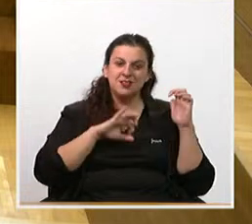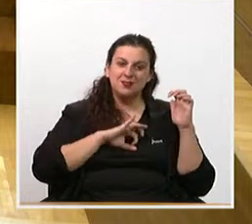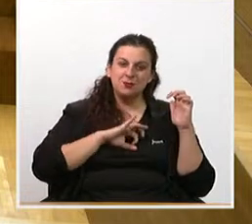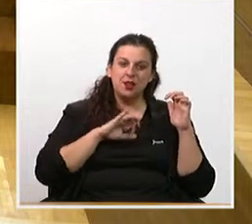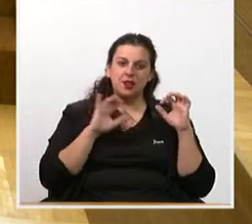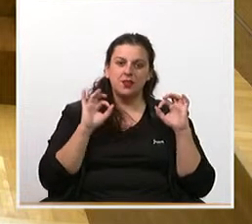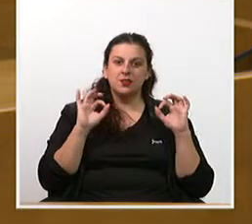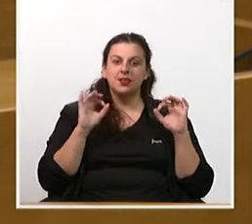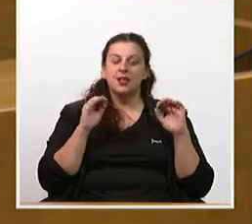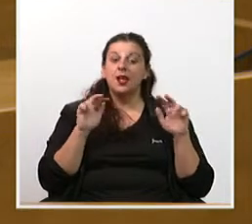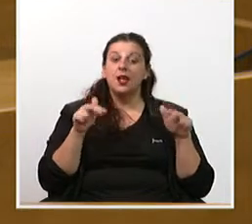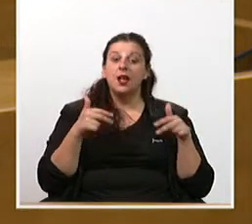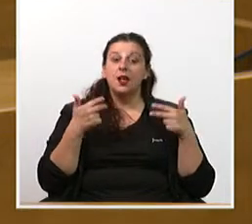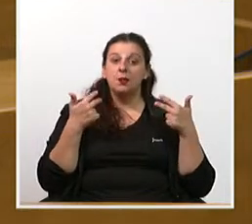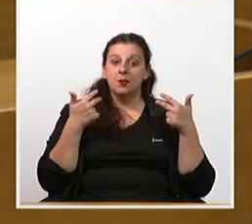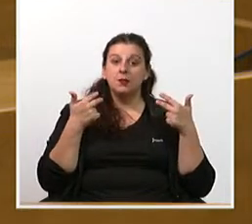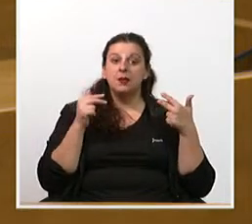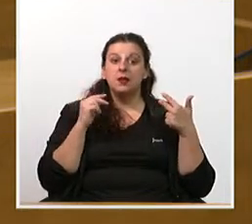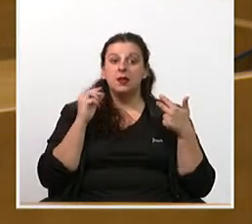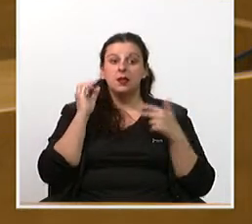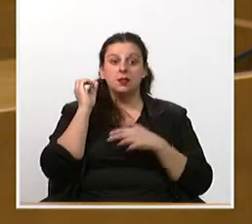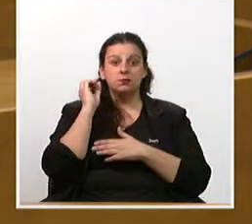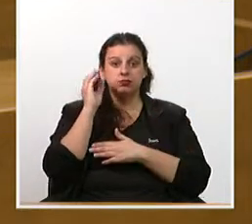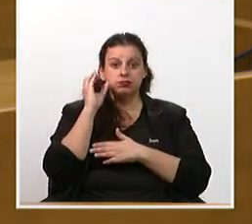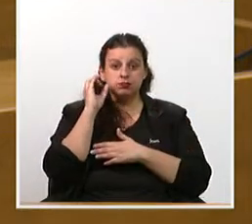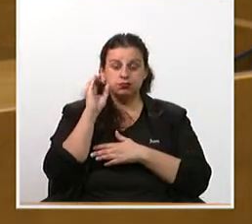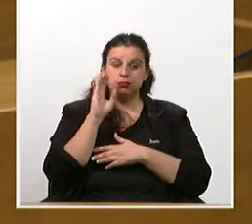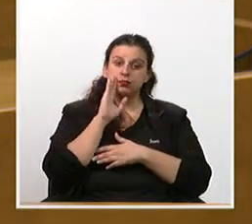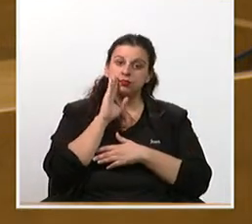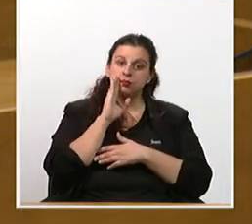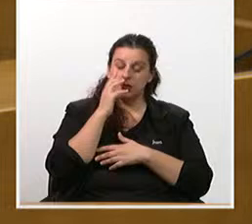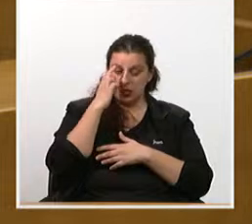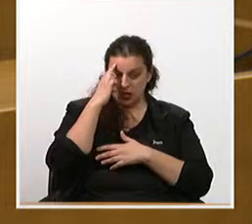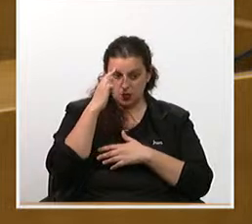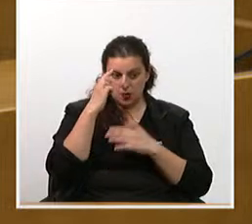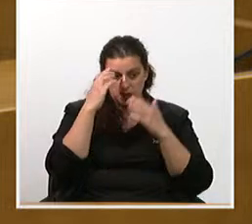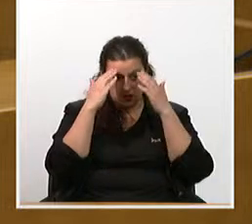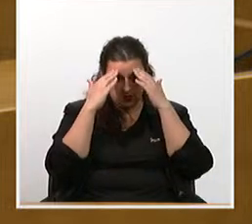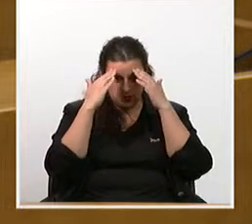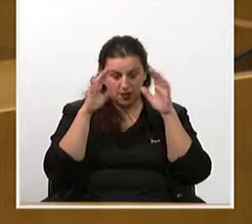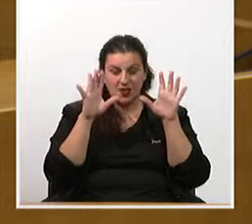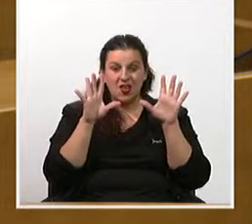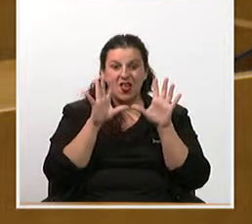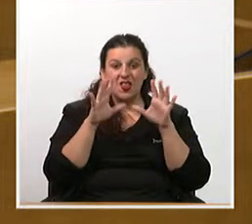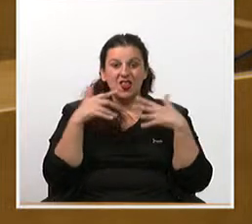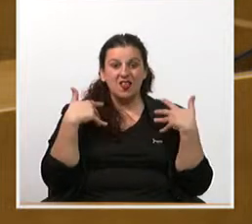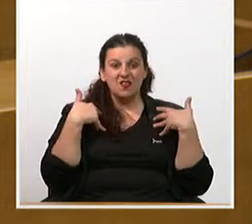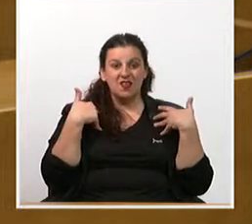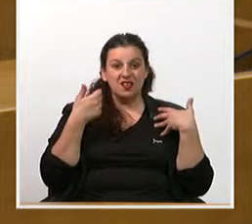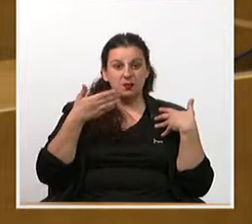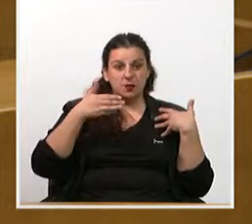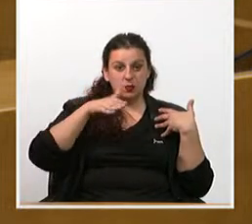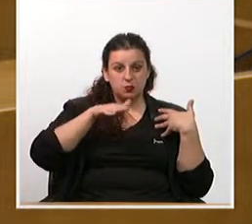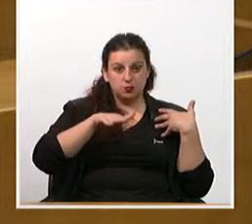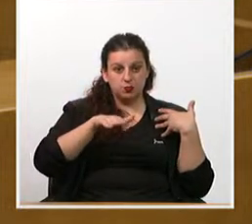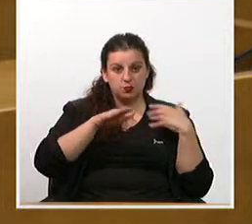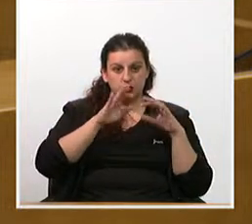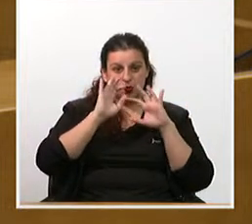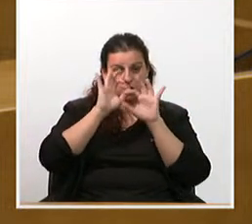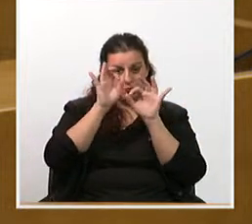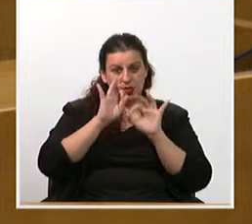permitir que comience mi mi intervención recordando y honrando a las 10 víctimas mortales del trágico incendio de